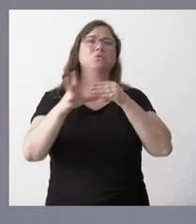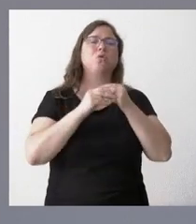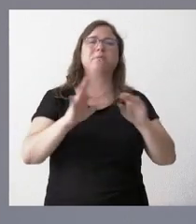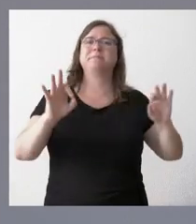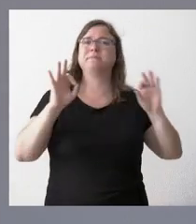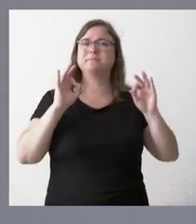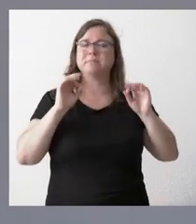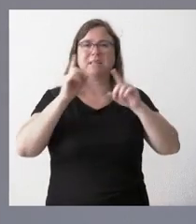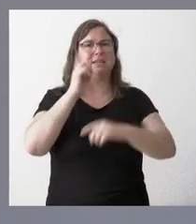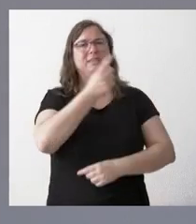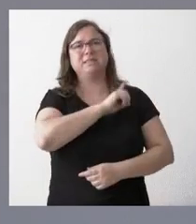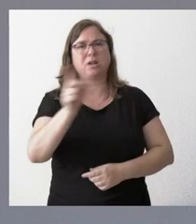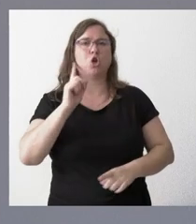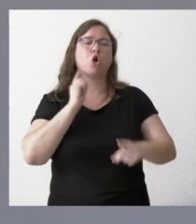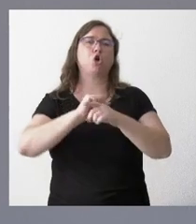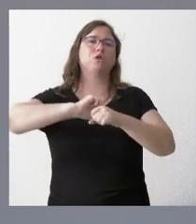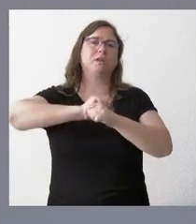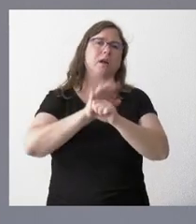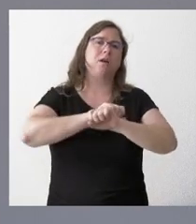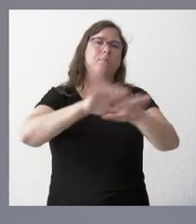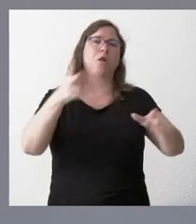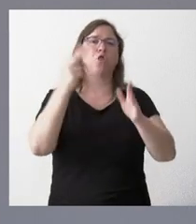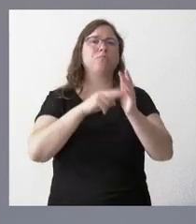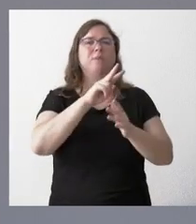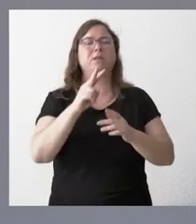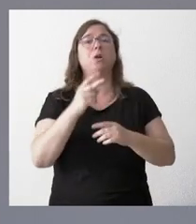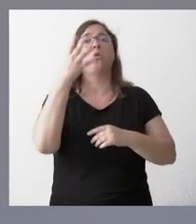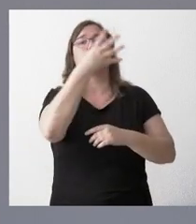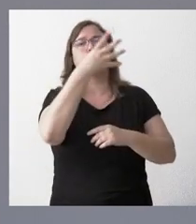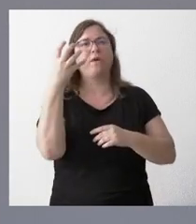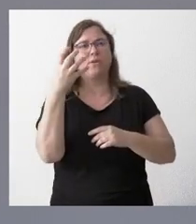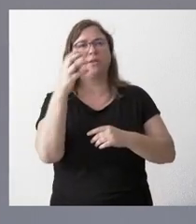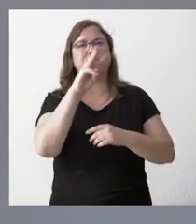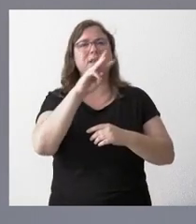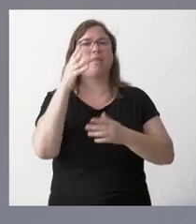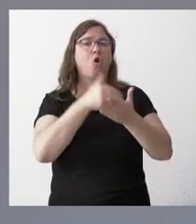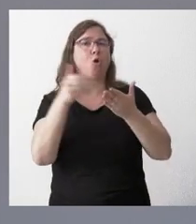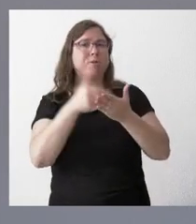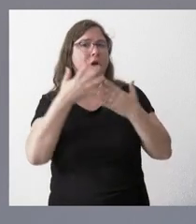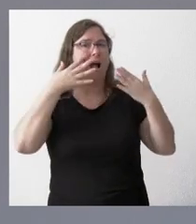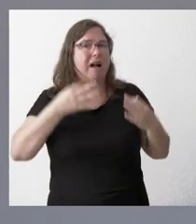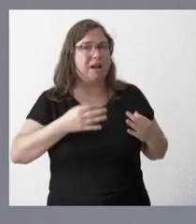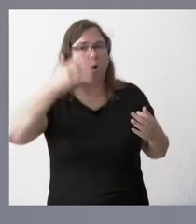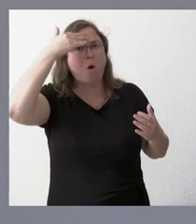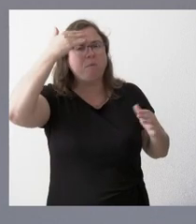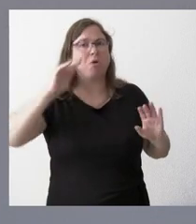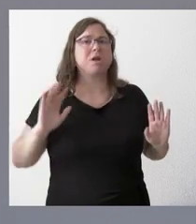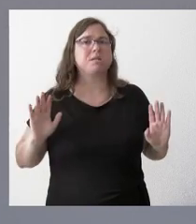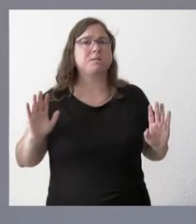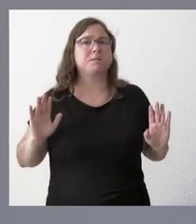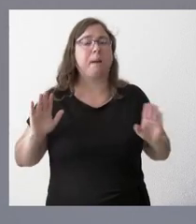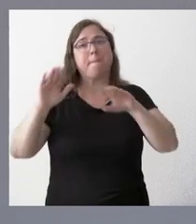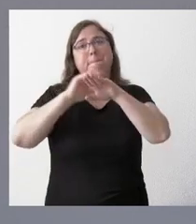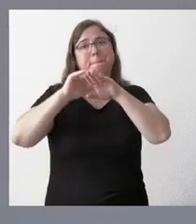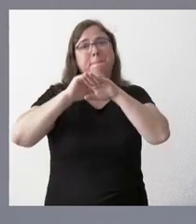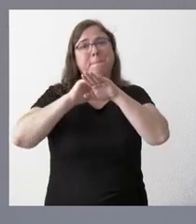específico extraordinario de lucha contra la pandemia para este año 2022, que estaba dotado con 435 millones, creo recordar un poco de memoria. Disculpe si no